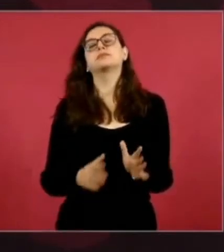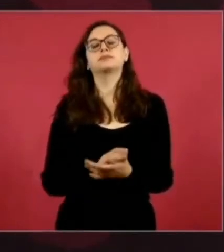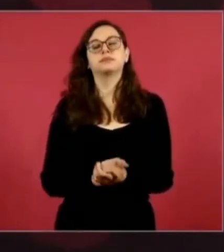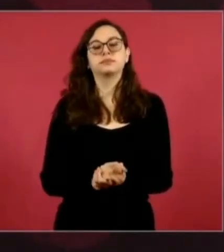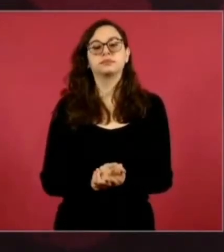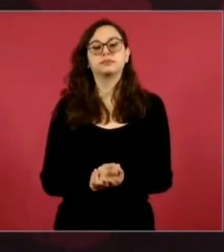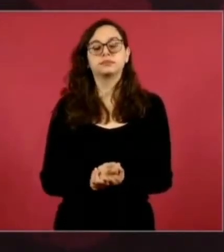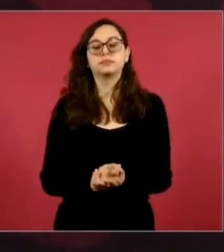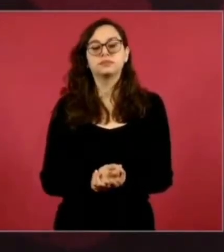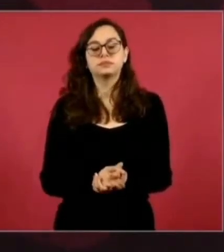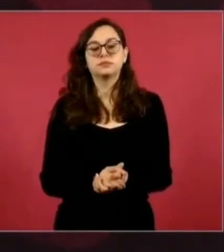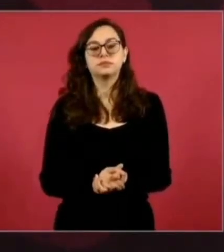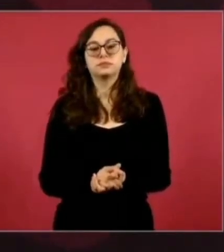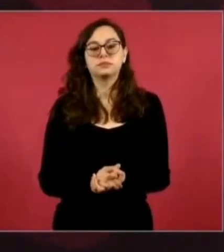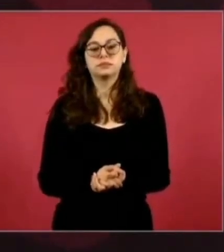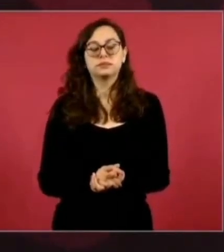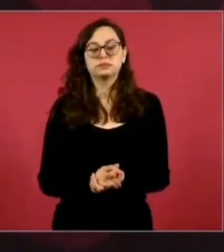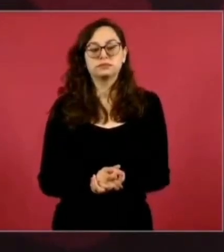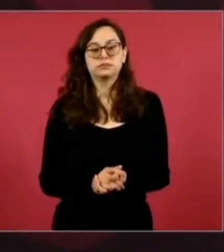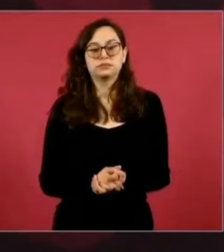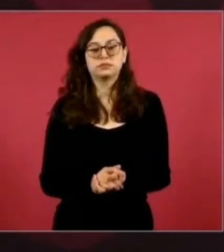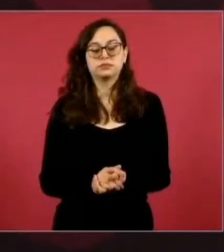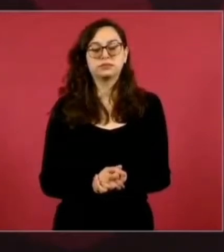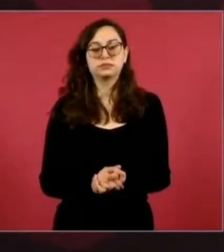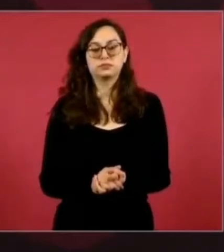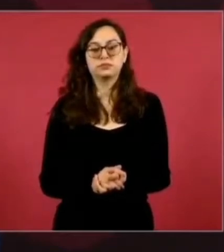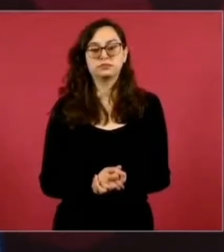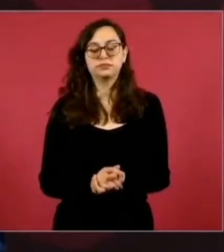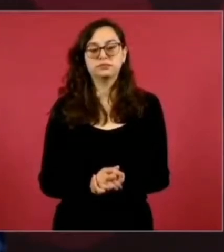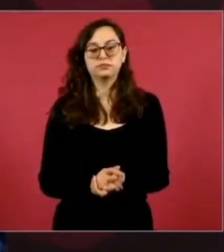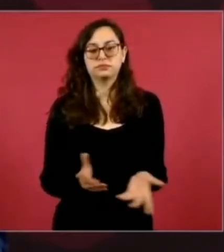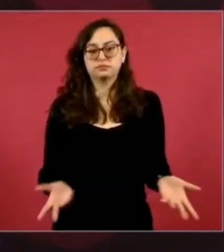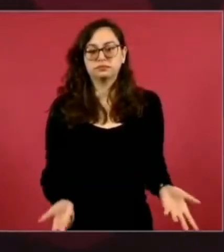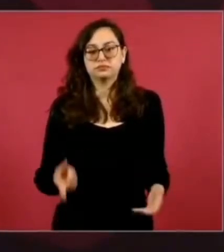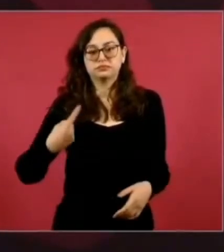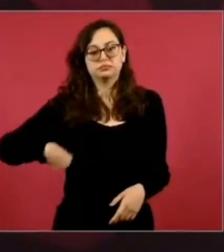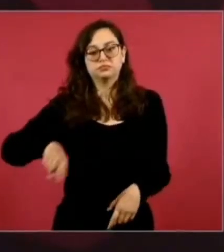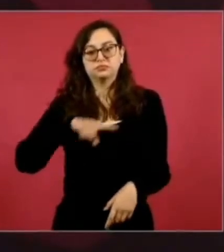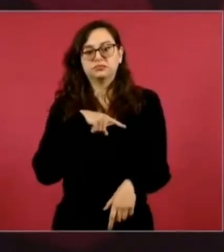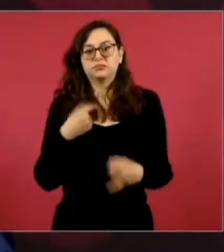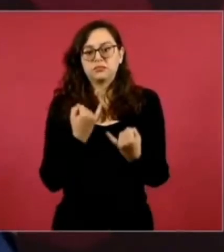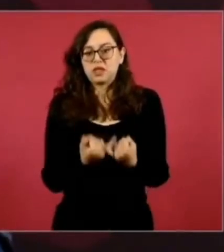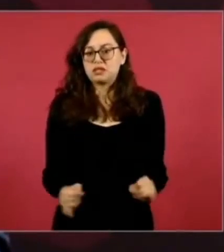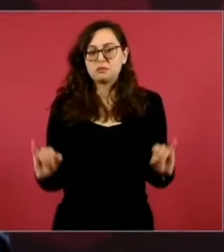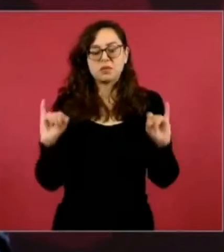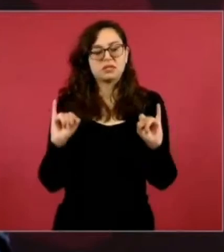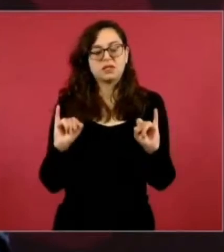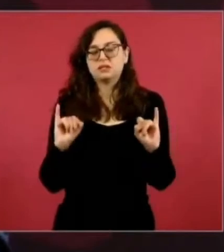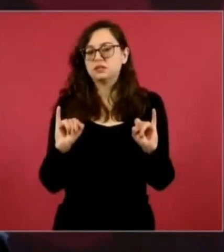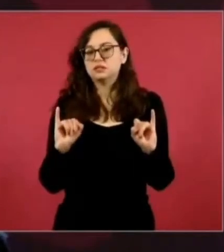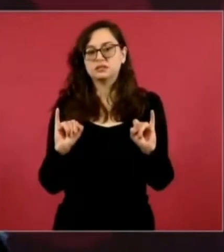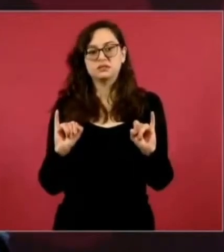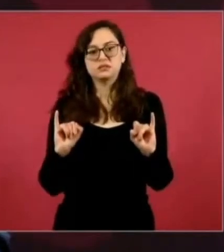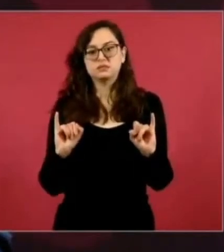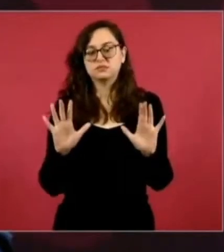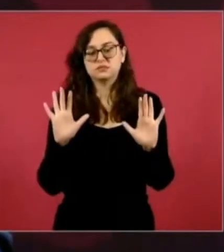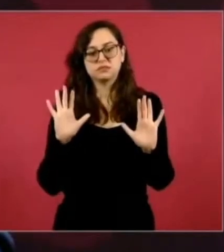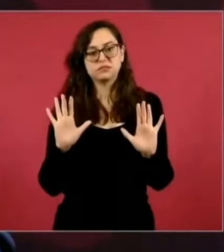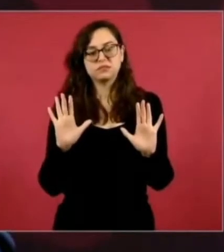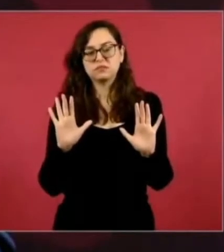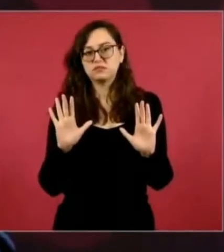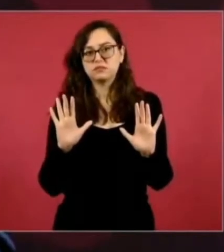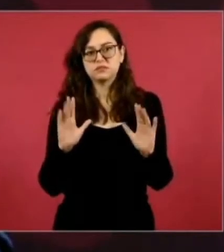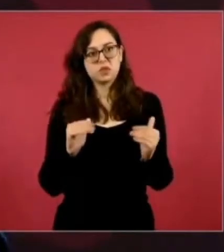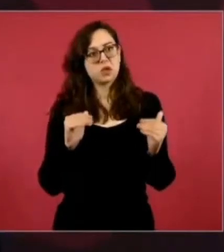que somos países independientes y soberanos, muy